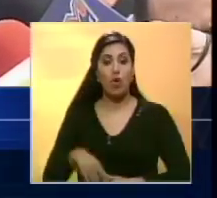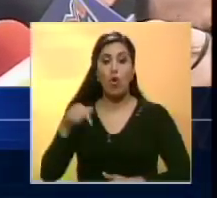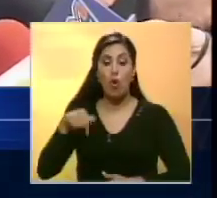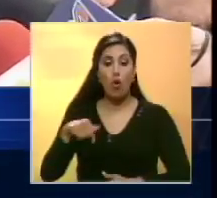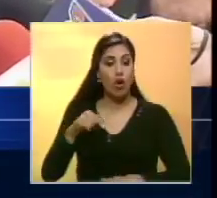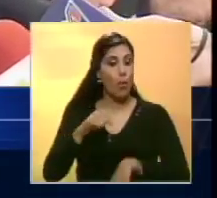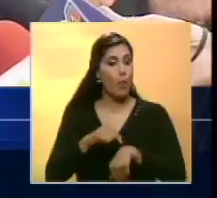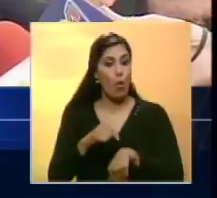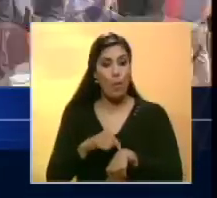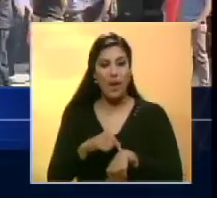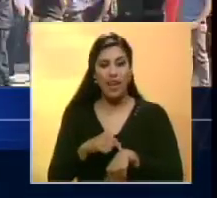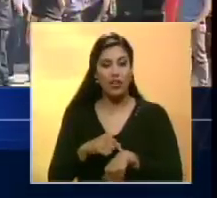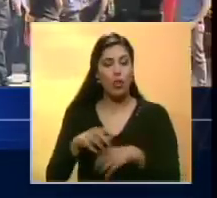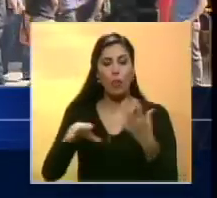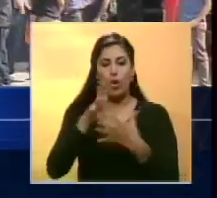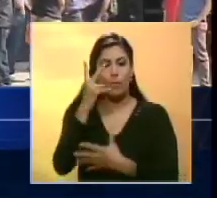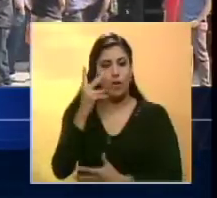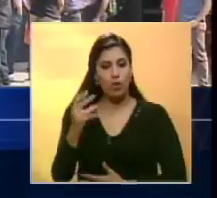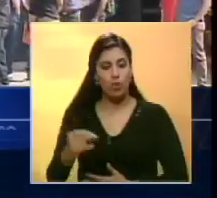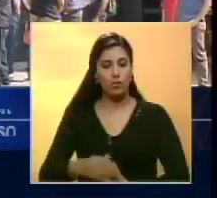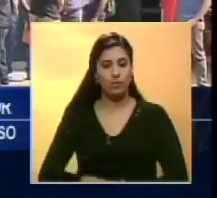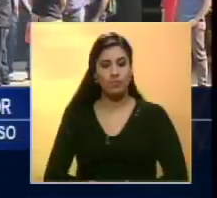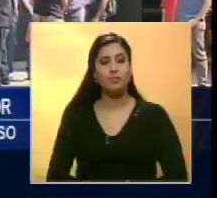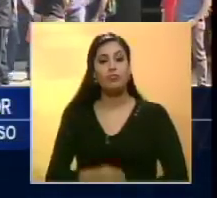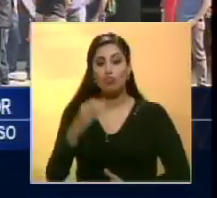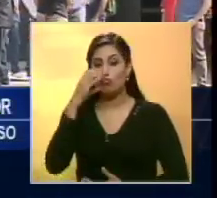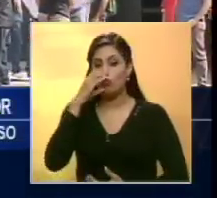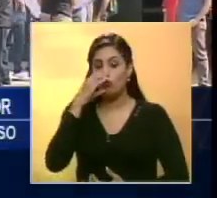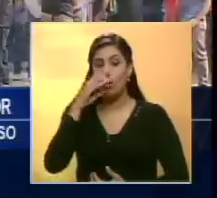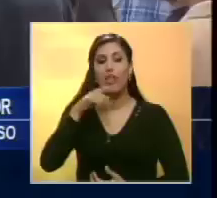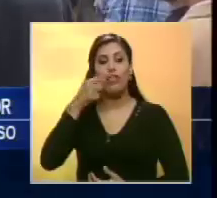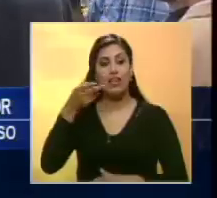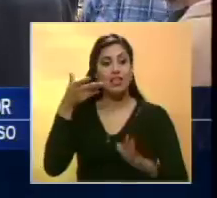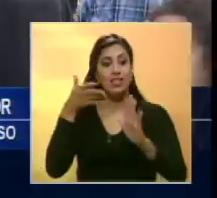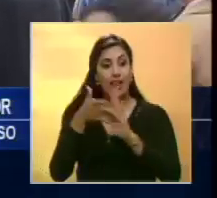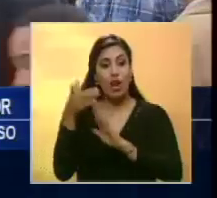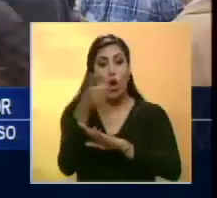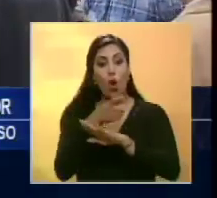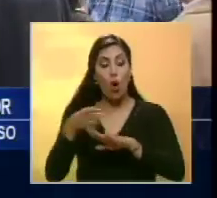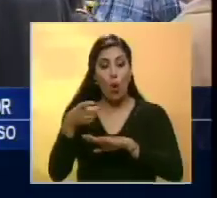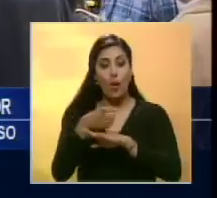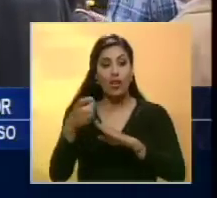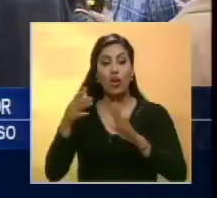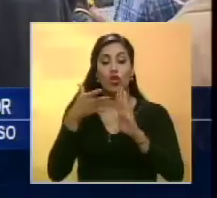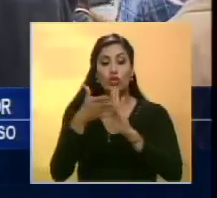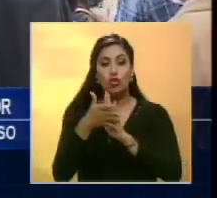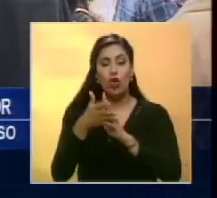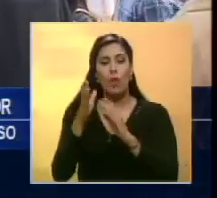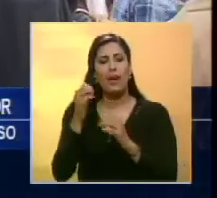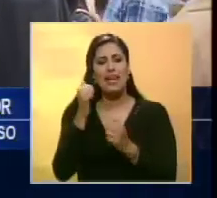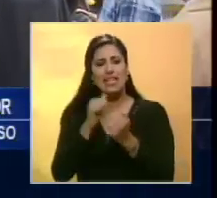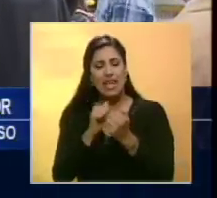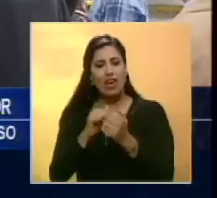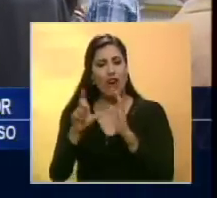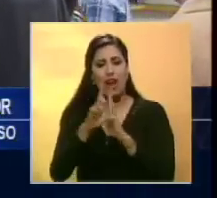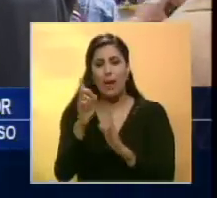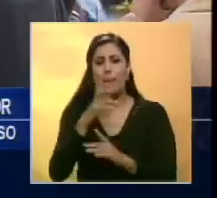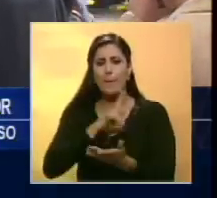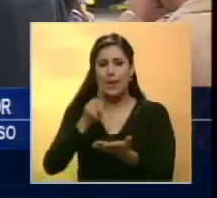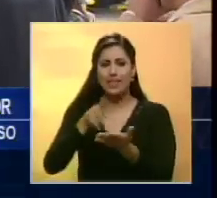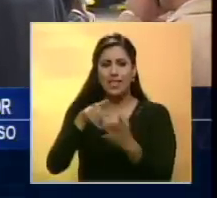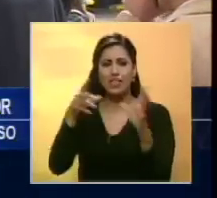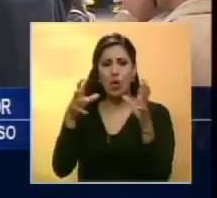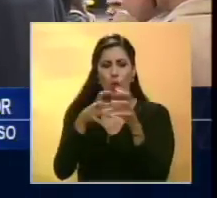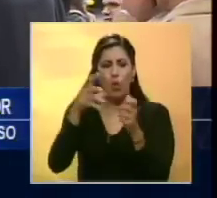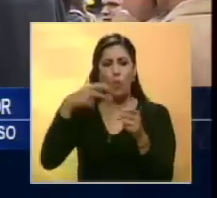no es momento de miseria. Héctor Rodríguez desestimó la denuncia del gobernador Guarulla sobre minería ilegal y presencia de grupos